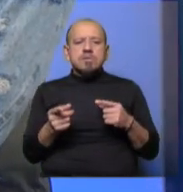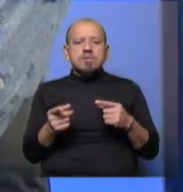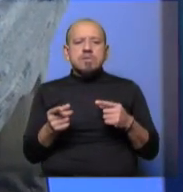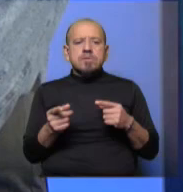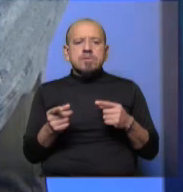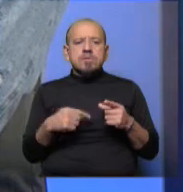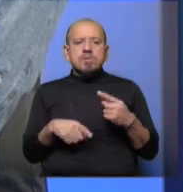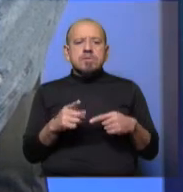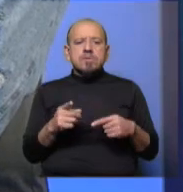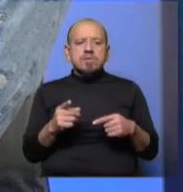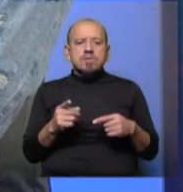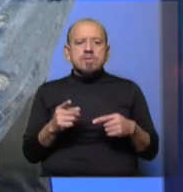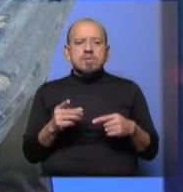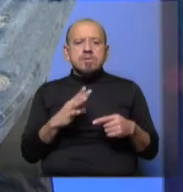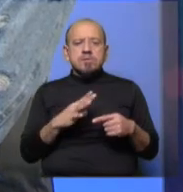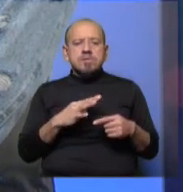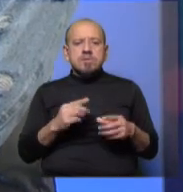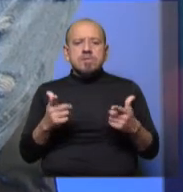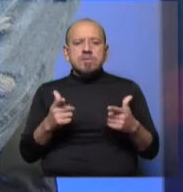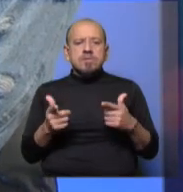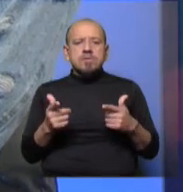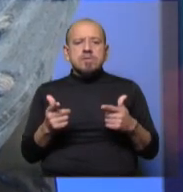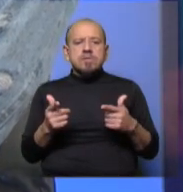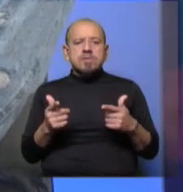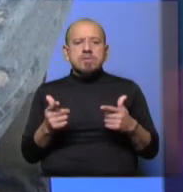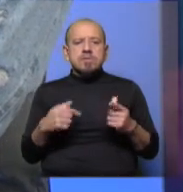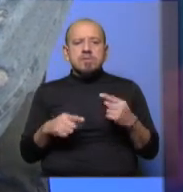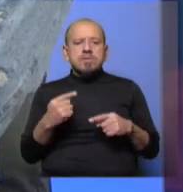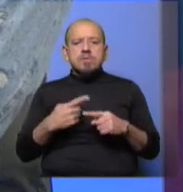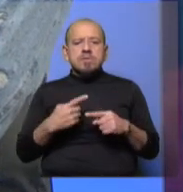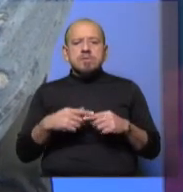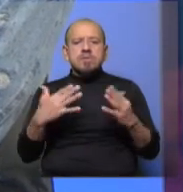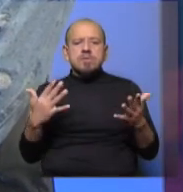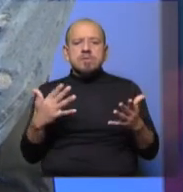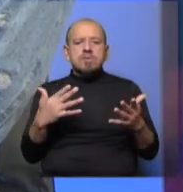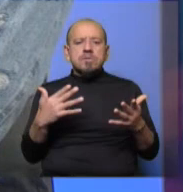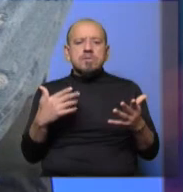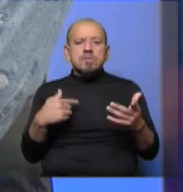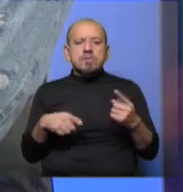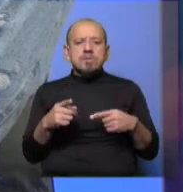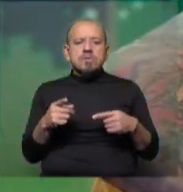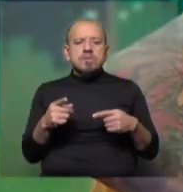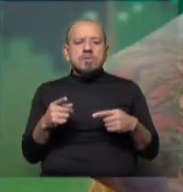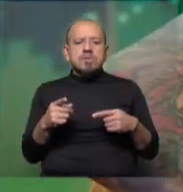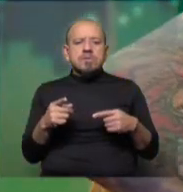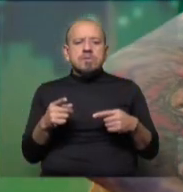en un circuito que no hay tantas bandas, esas que tengan además la oportunidad de estar en festivales y tener la carrera que tienen ustedes. Yo